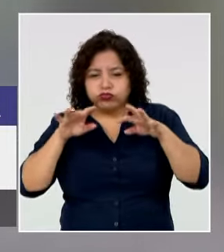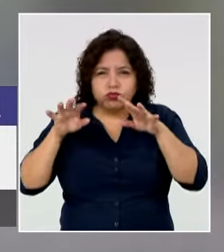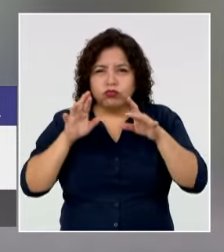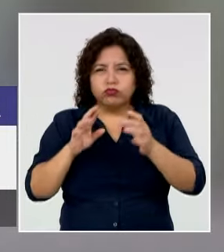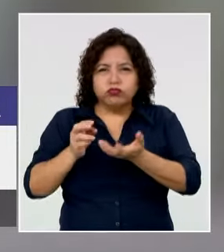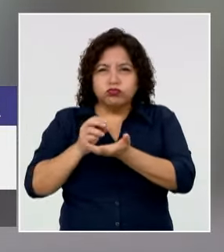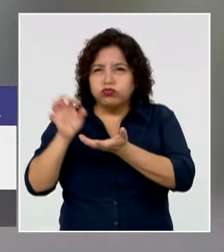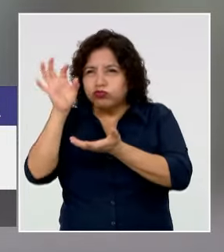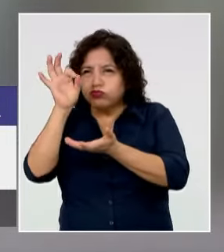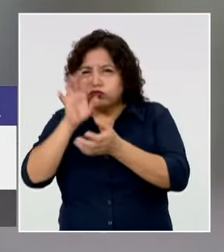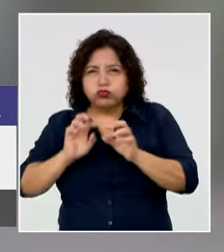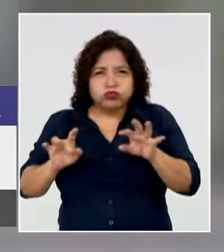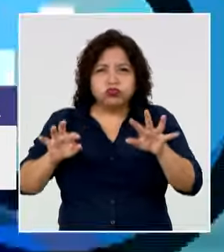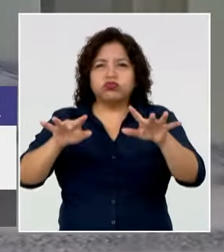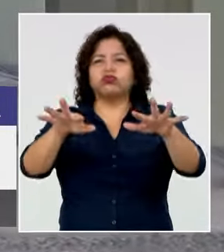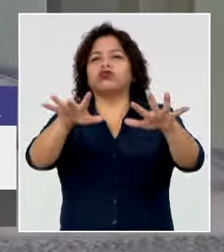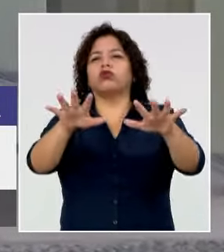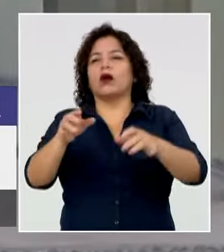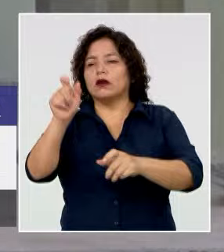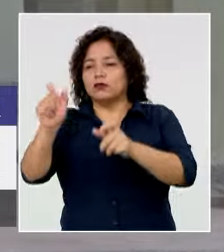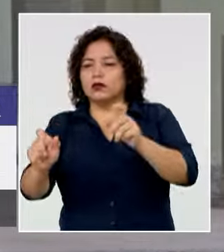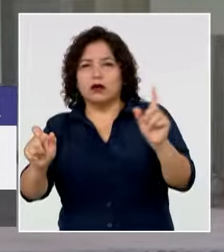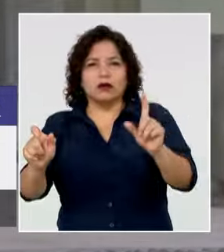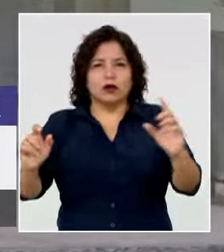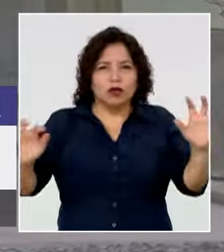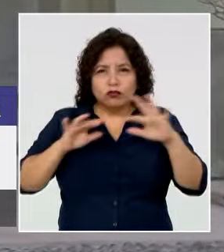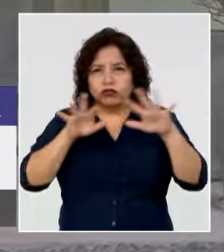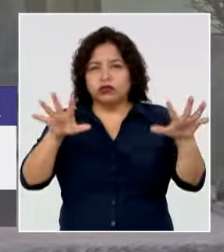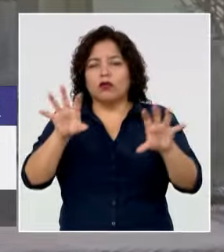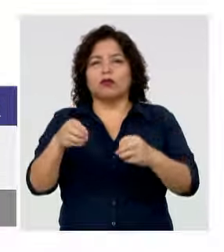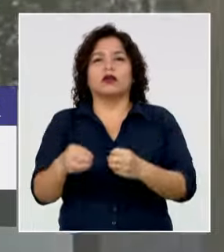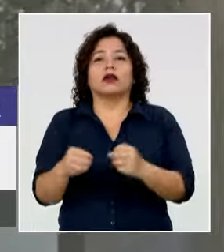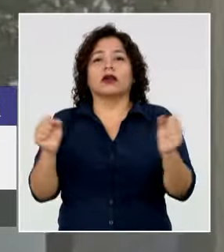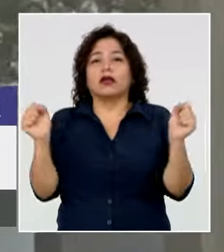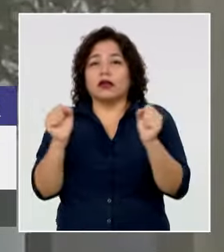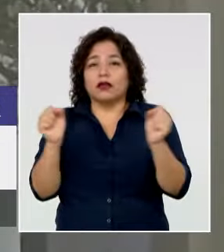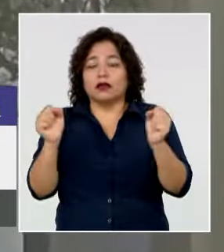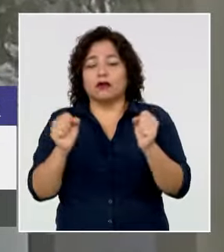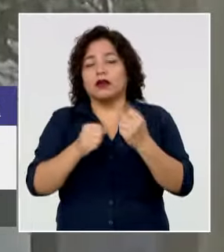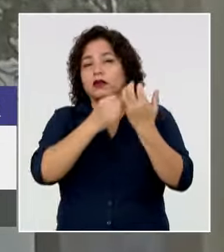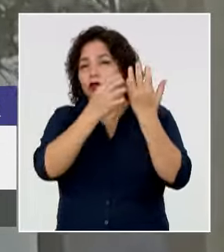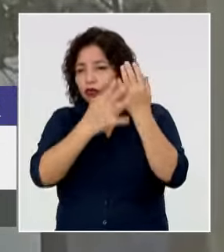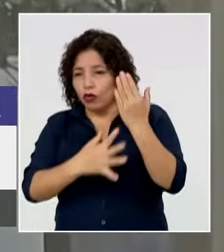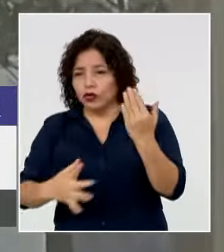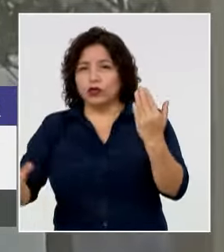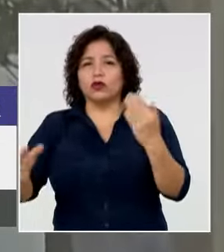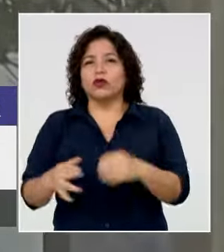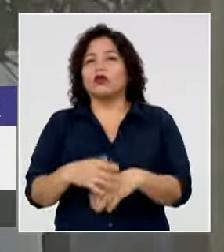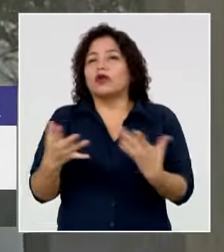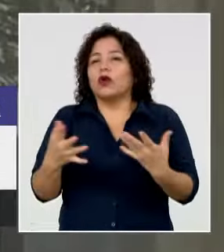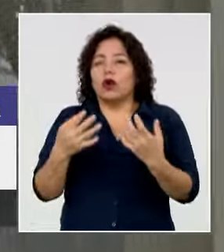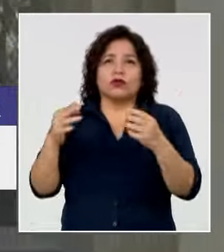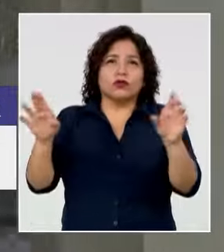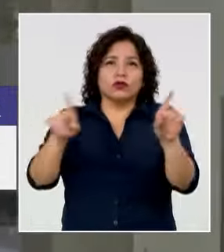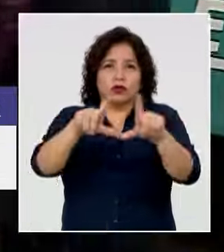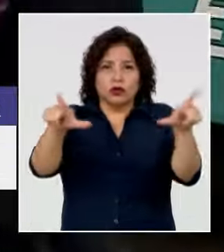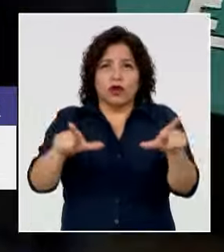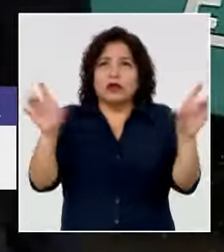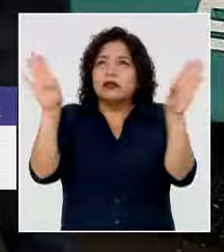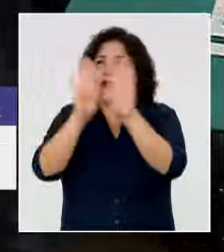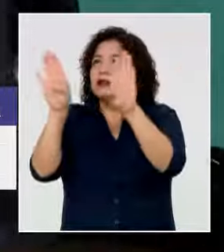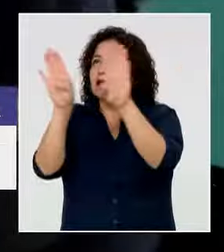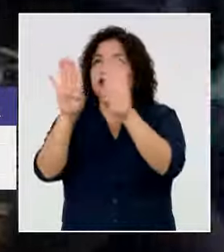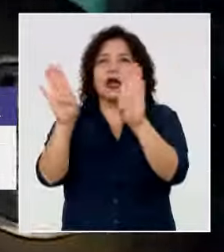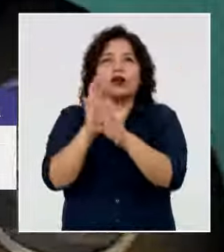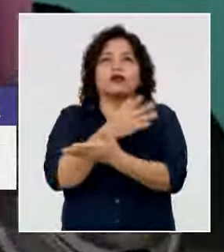esto se incrementa en temporadas frías, pues en otoño e invierno solemos permanecer en lugares cerrados, con poca ventilación y hasta muchas